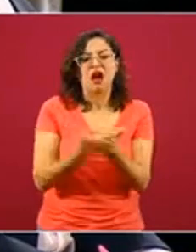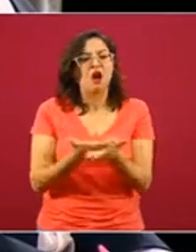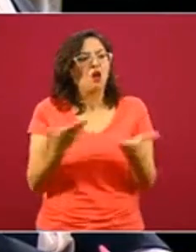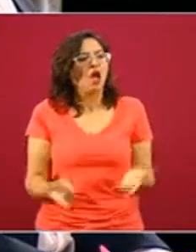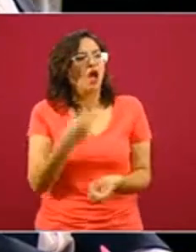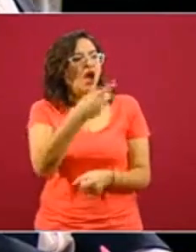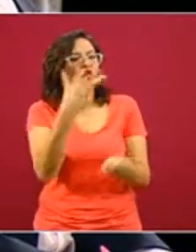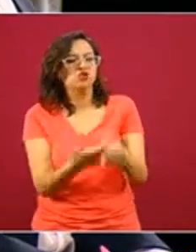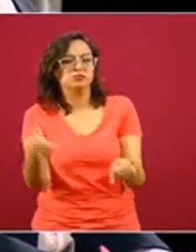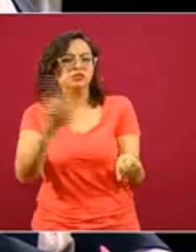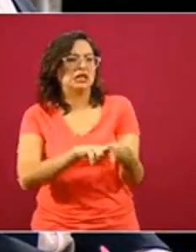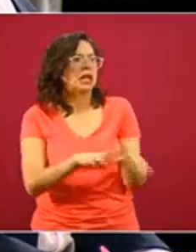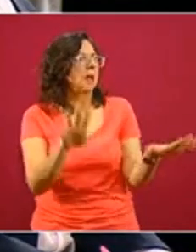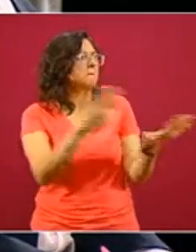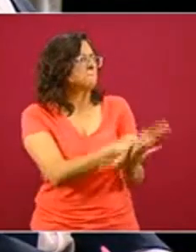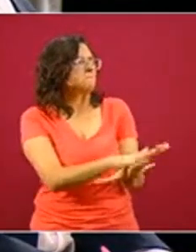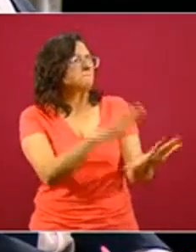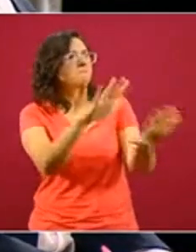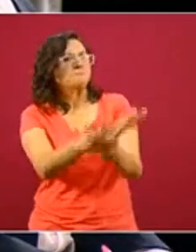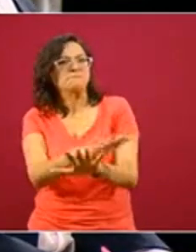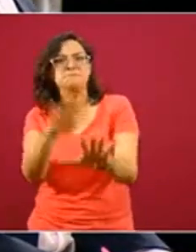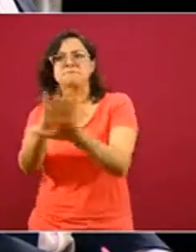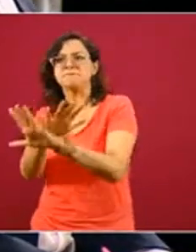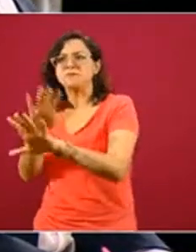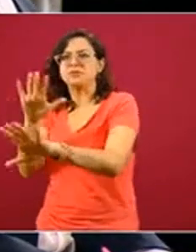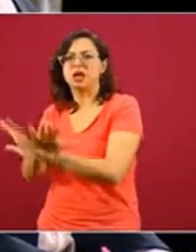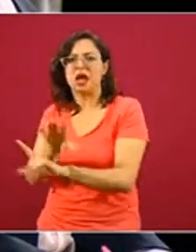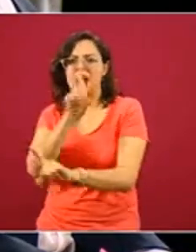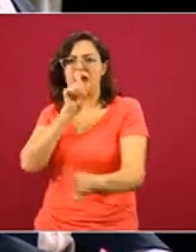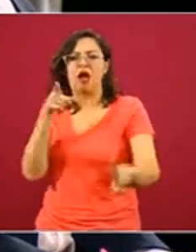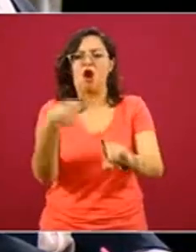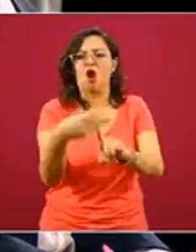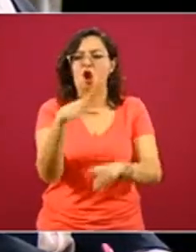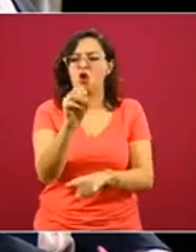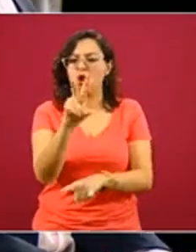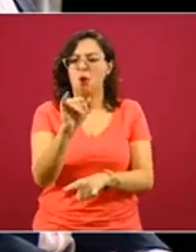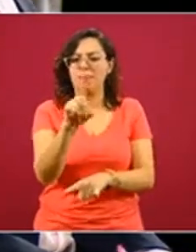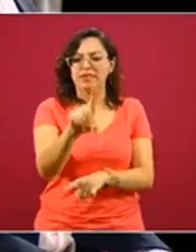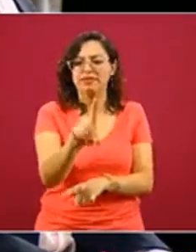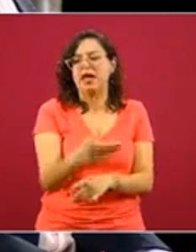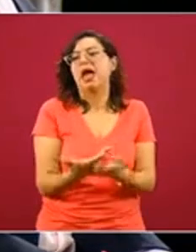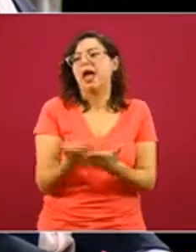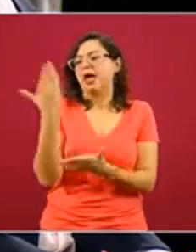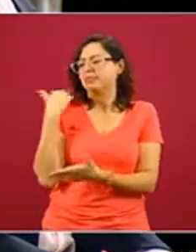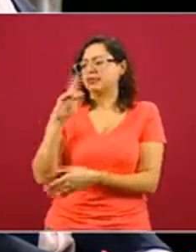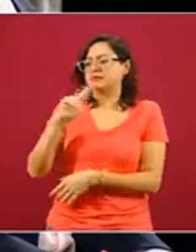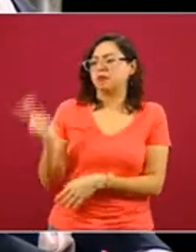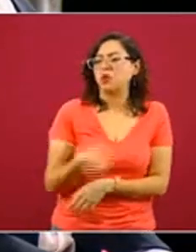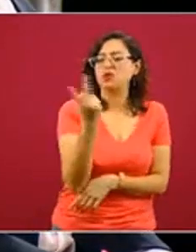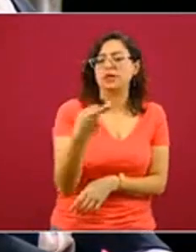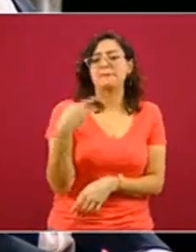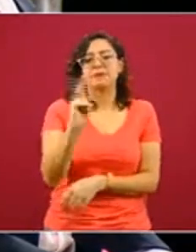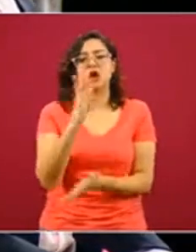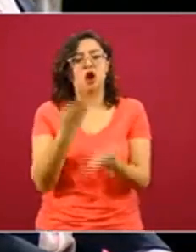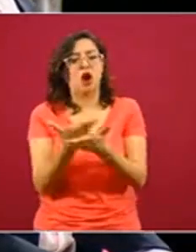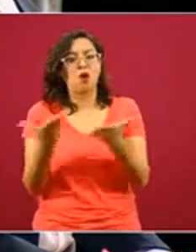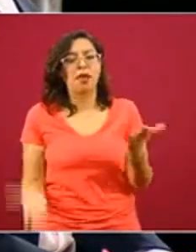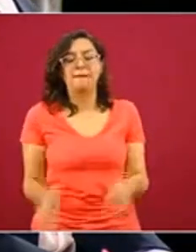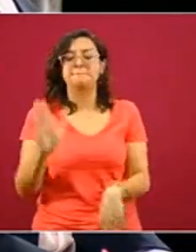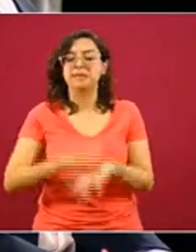han reconvertido? Es una cosa que ya medio habíamos preguntado hace tiempo, pero ahora no sé si ya tenga información más